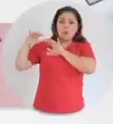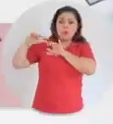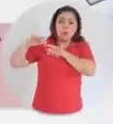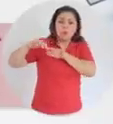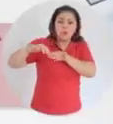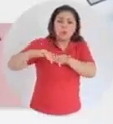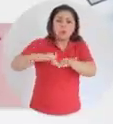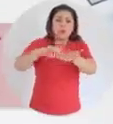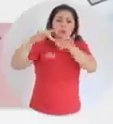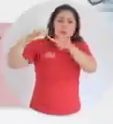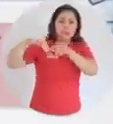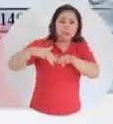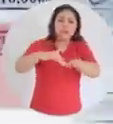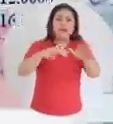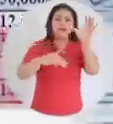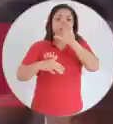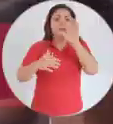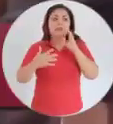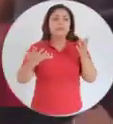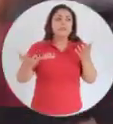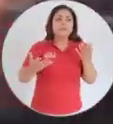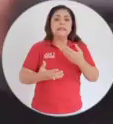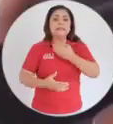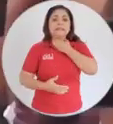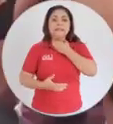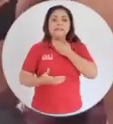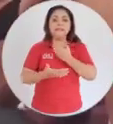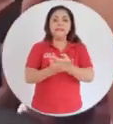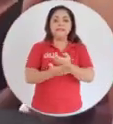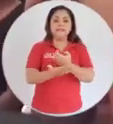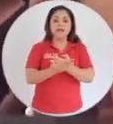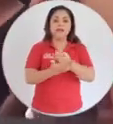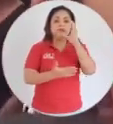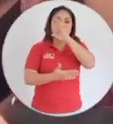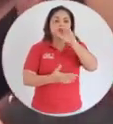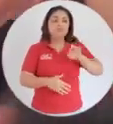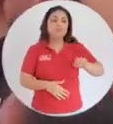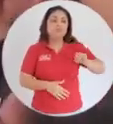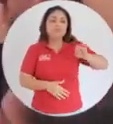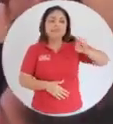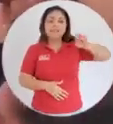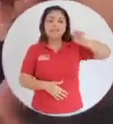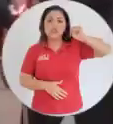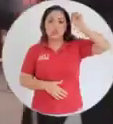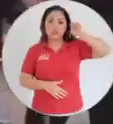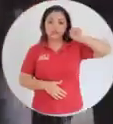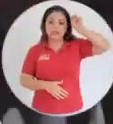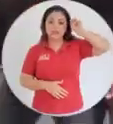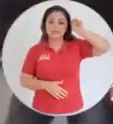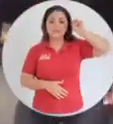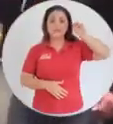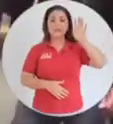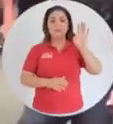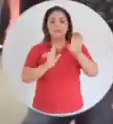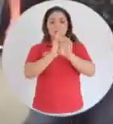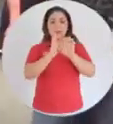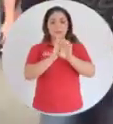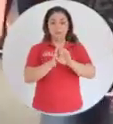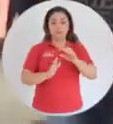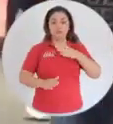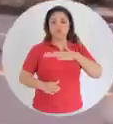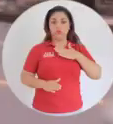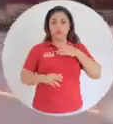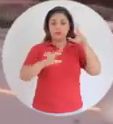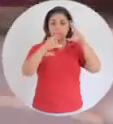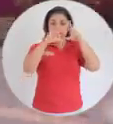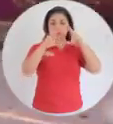de centroamericanos buscando solución a sus grandes problemas en el norte. Yo, en el caso particular